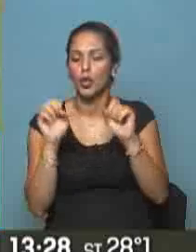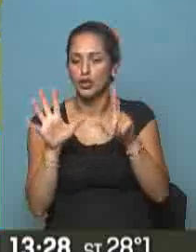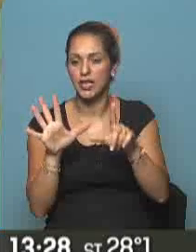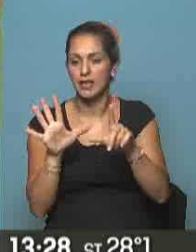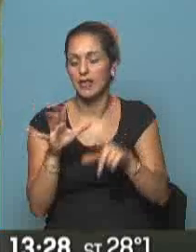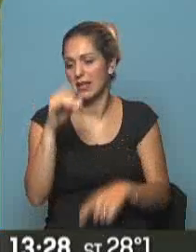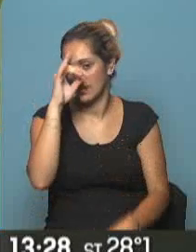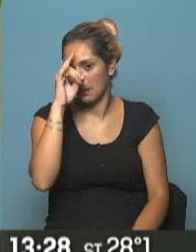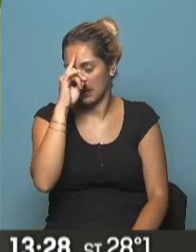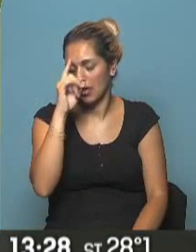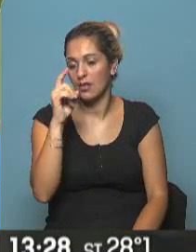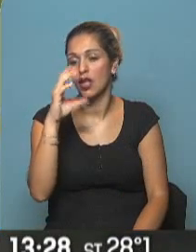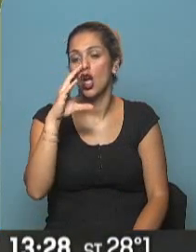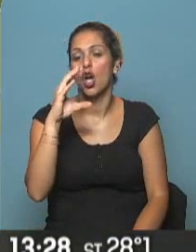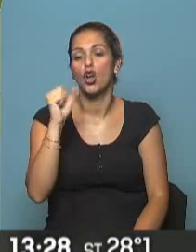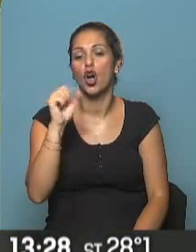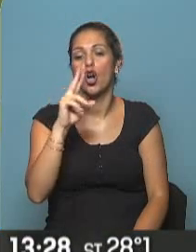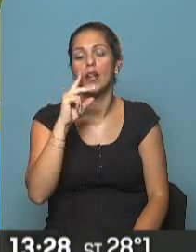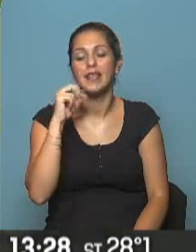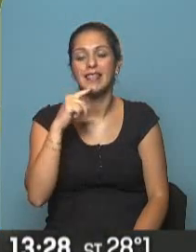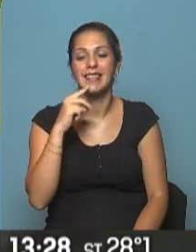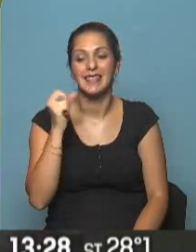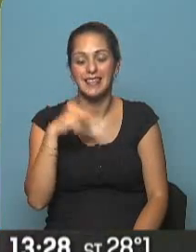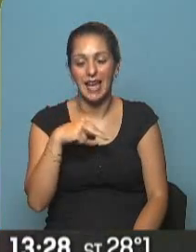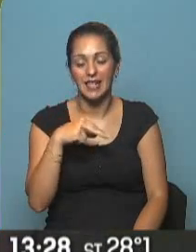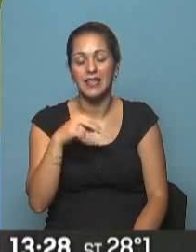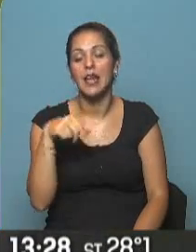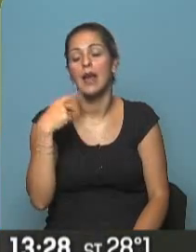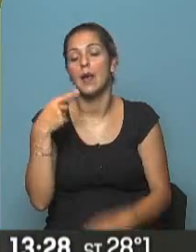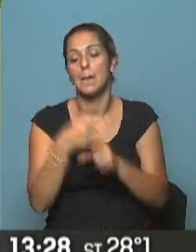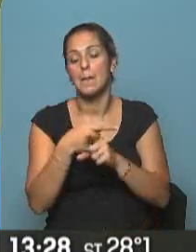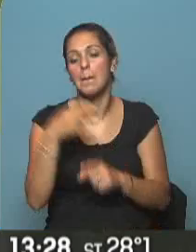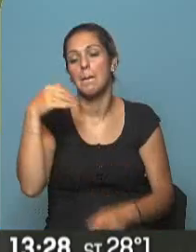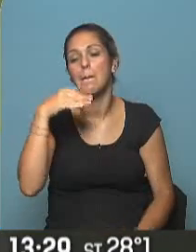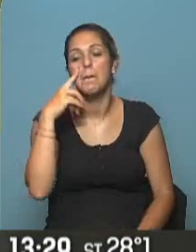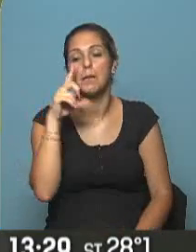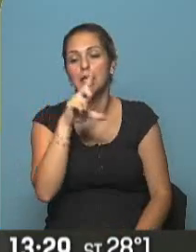rojo, Corinthians y Millonarios de Colombia, Independiente,